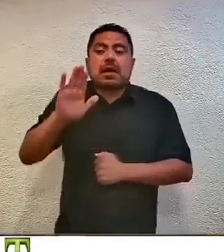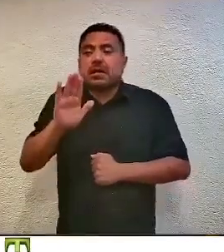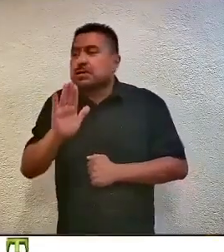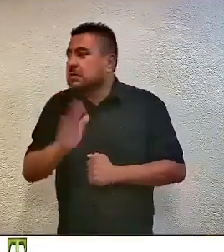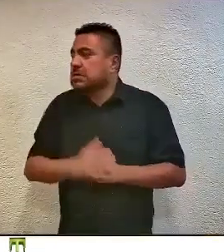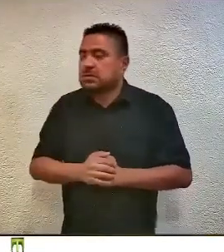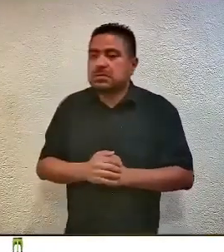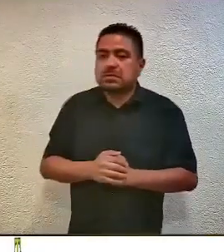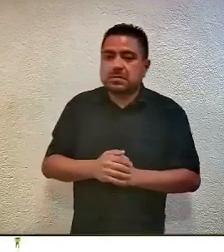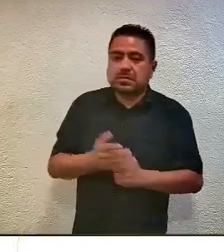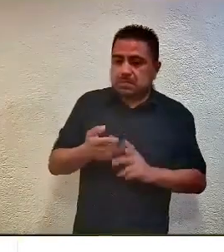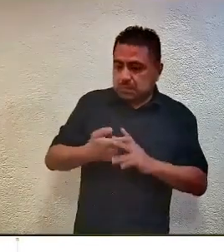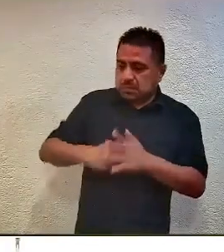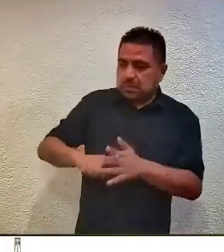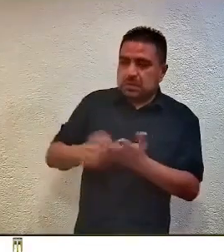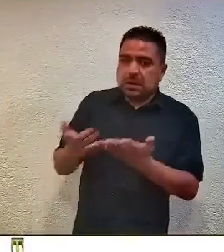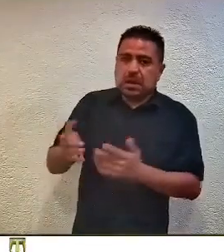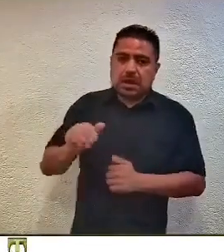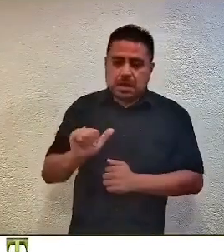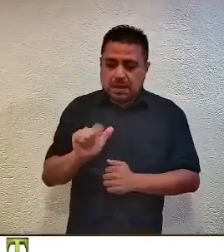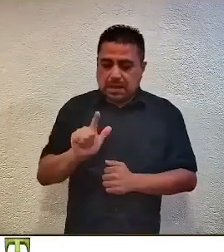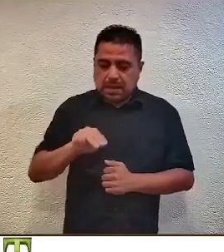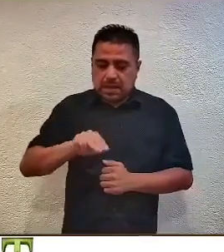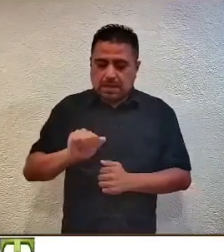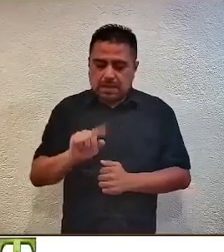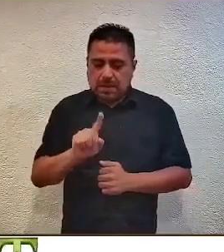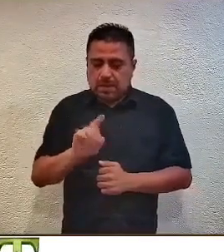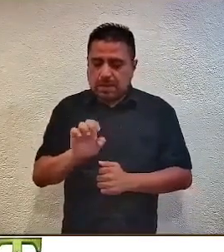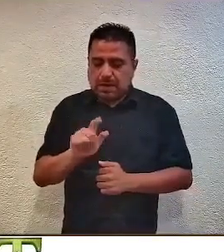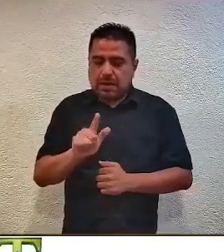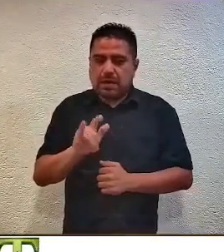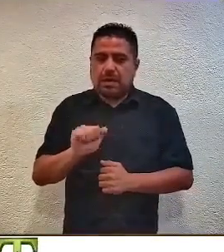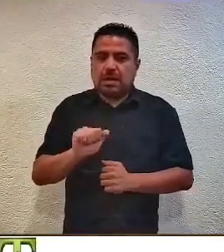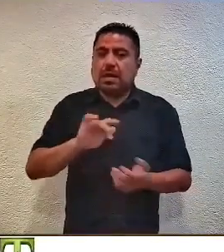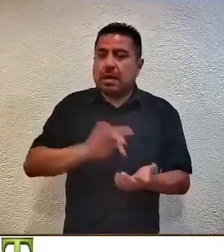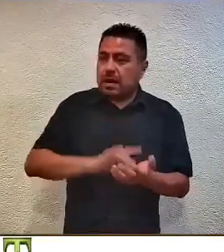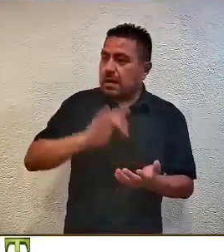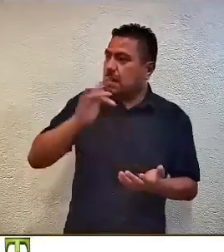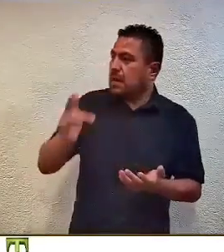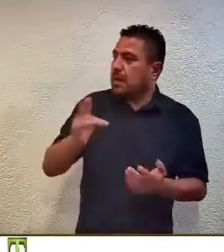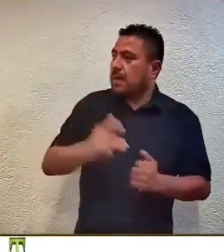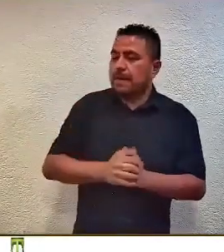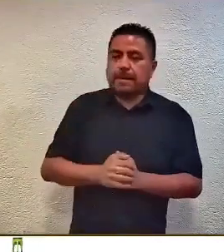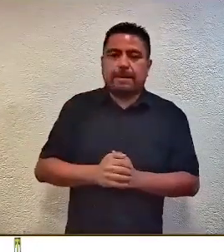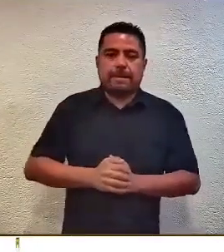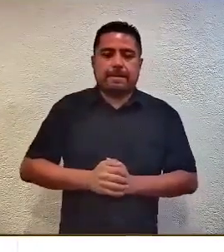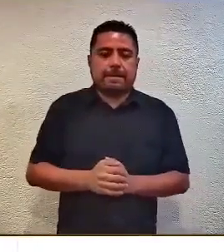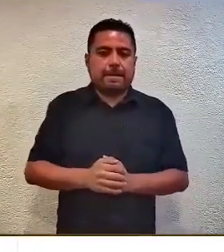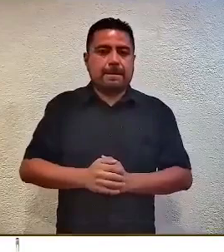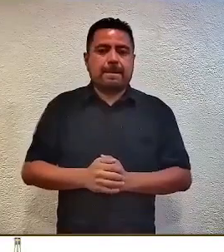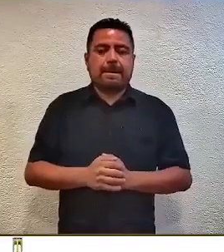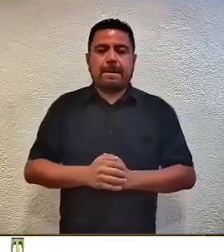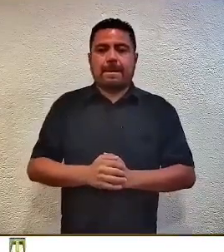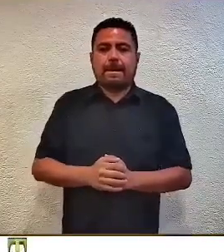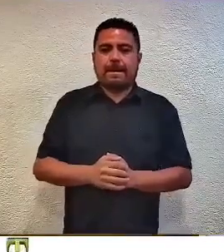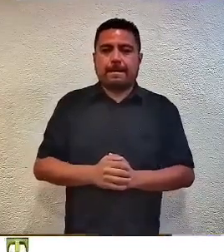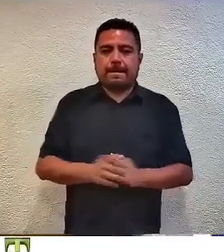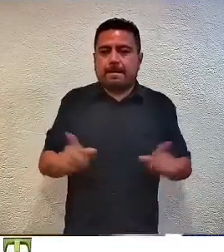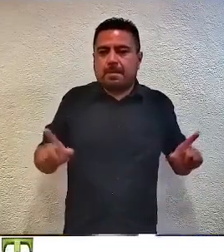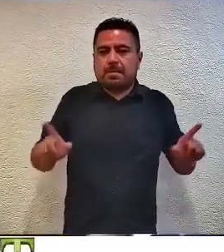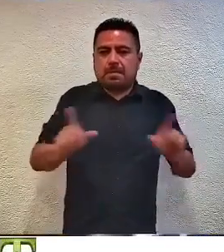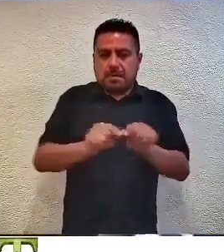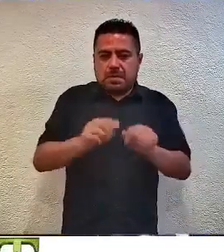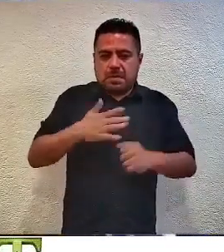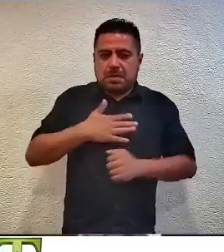voz? Adelante, magistrada Almadelia. Gracias, magistrada presidenta. Es para razonar